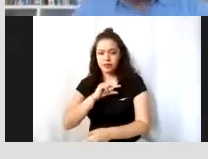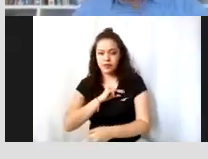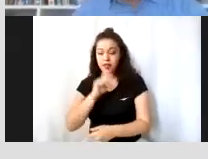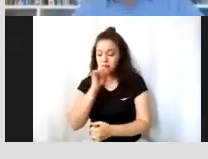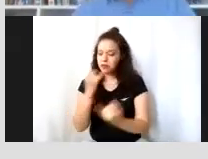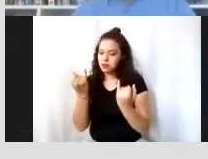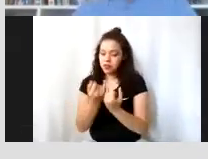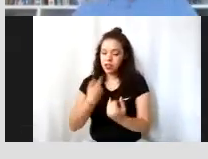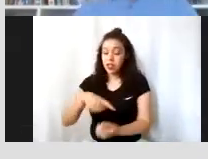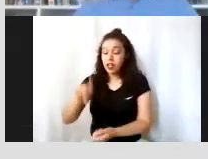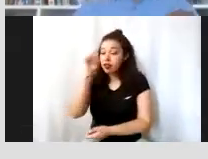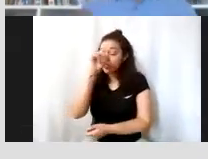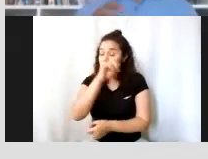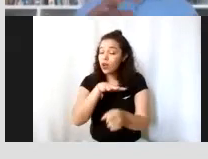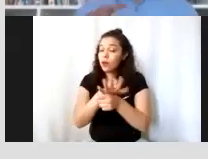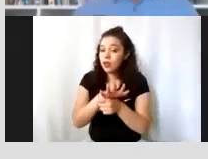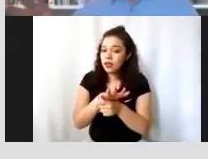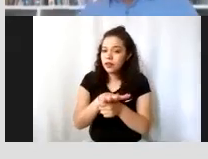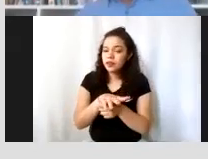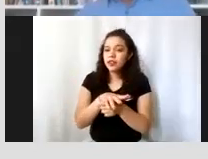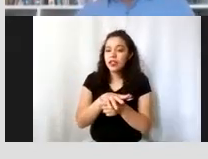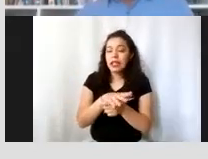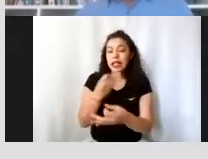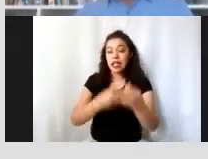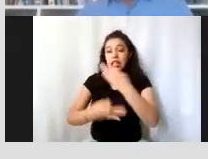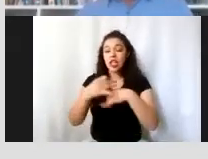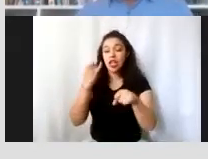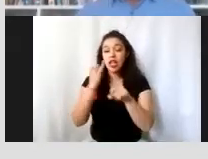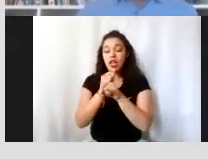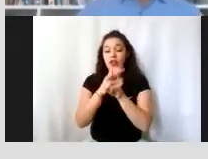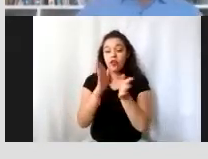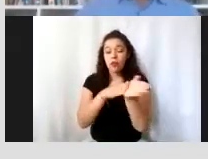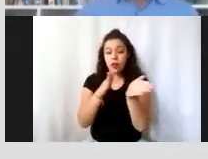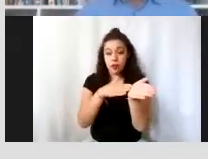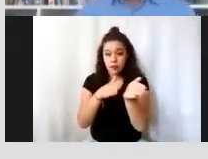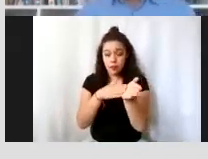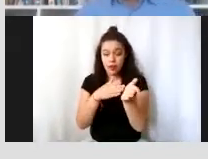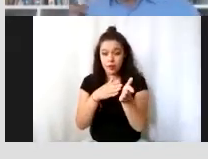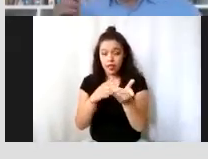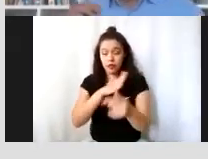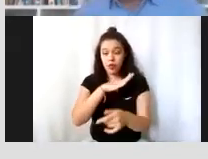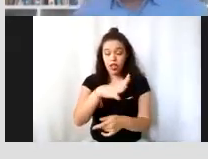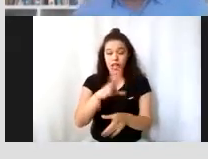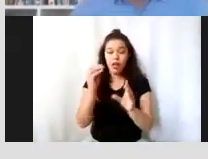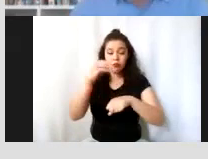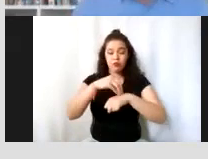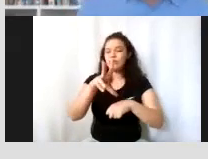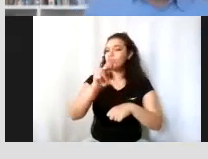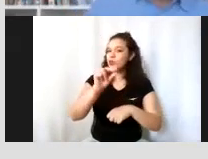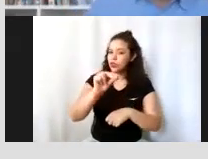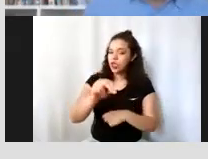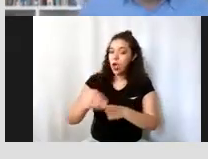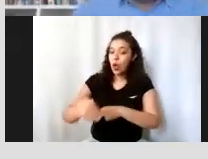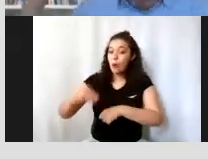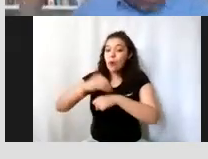la recomendación es, en esta frase, y toda aquella documentación, que no lo dejen de manera genérica, sino que la